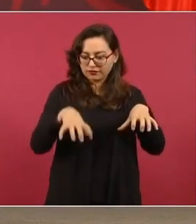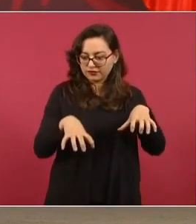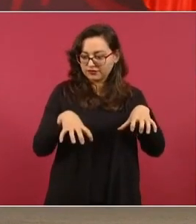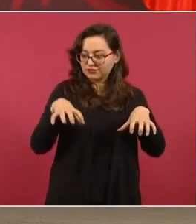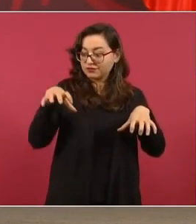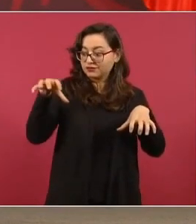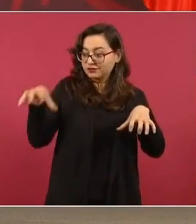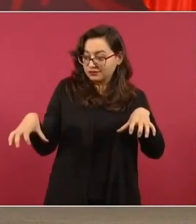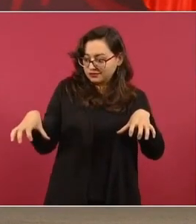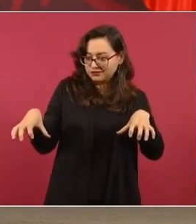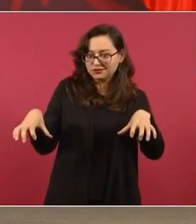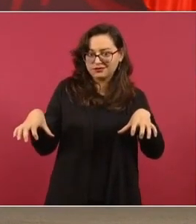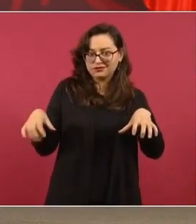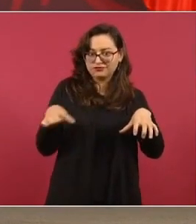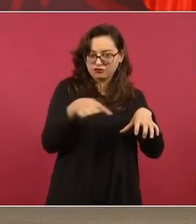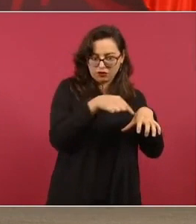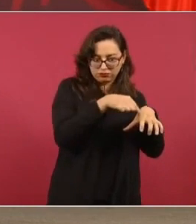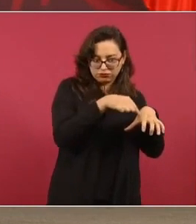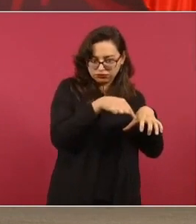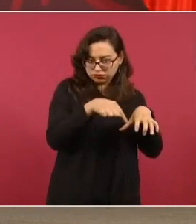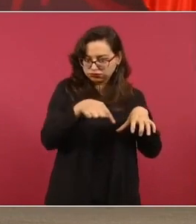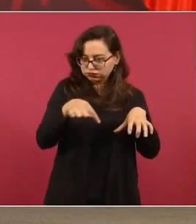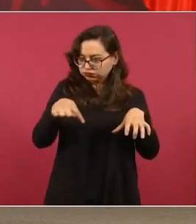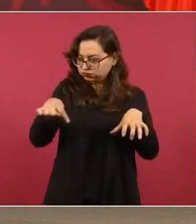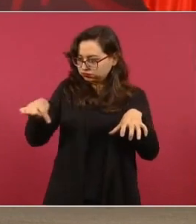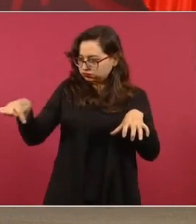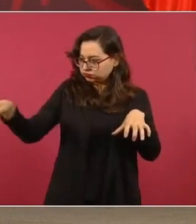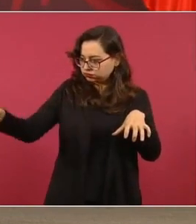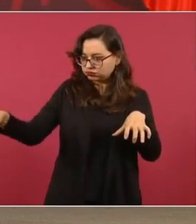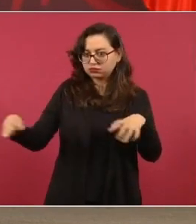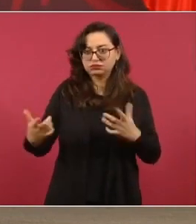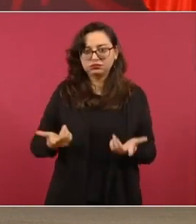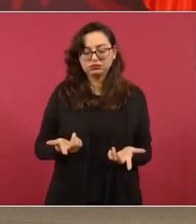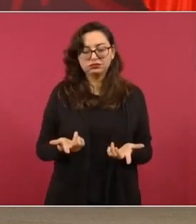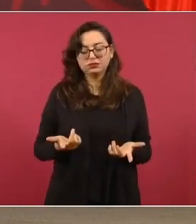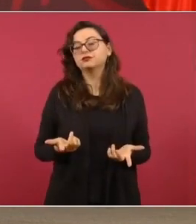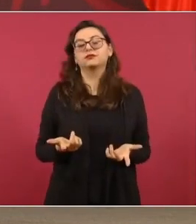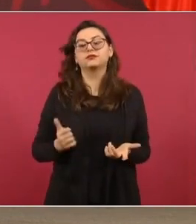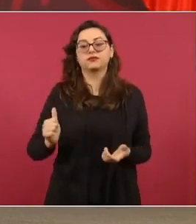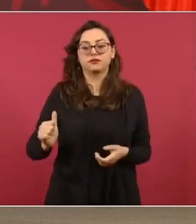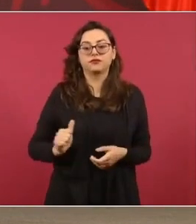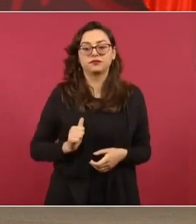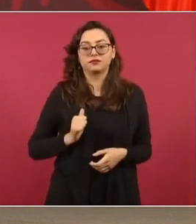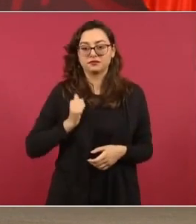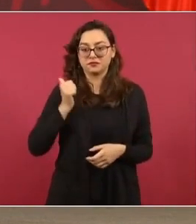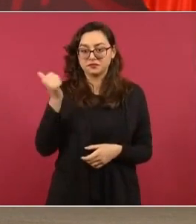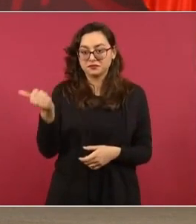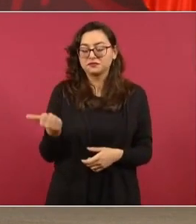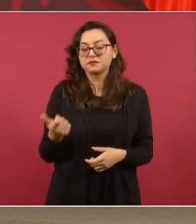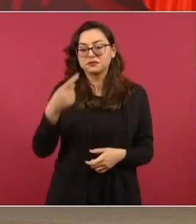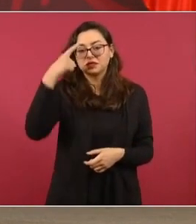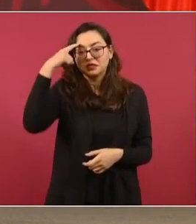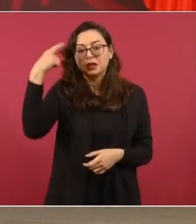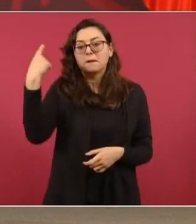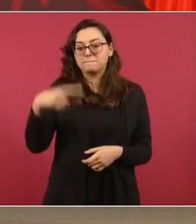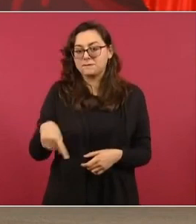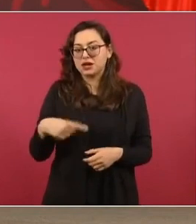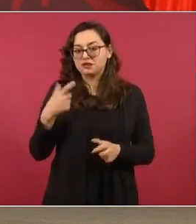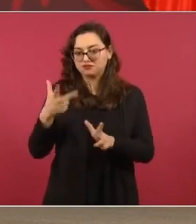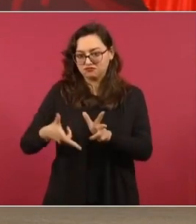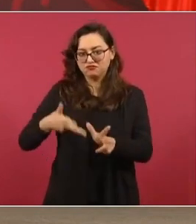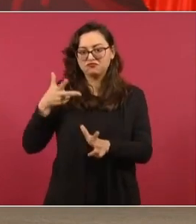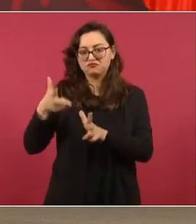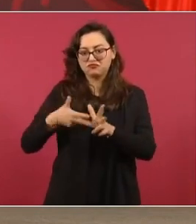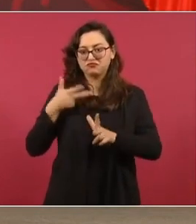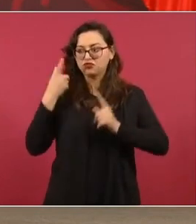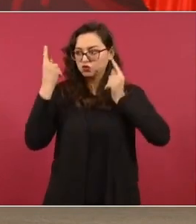Flores. Entonces, a Guatemala le convenía, si ya íbamos a